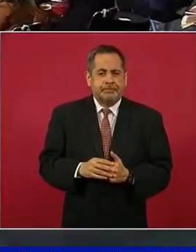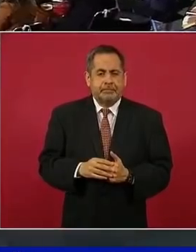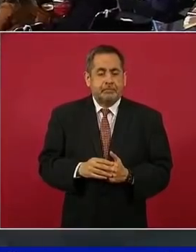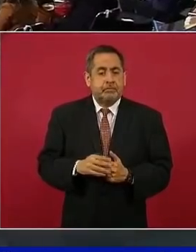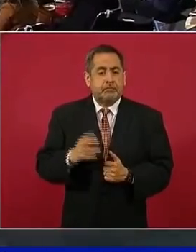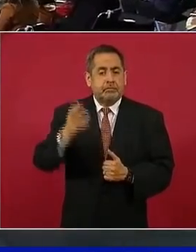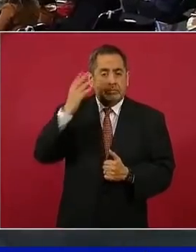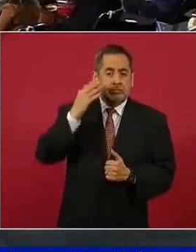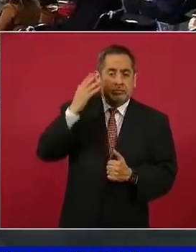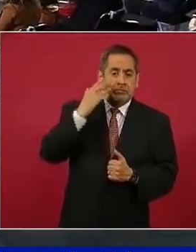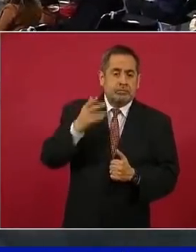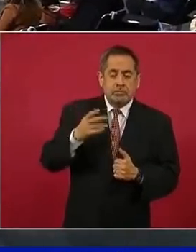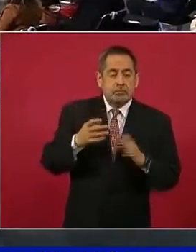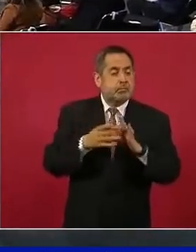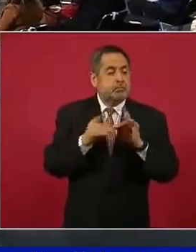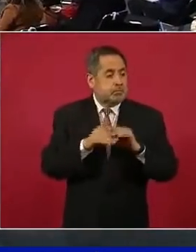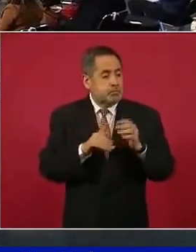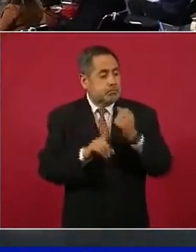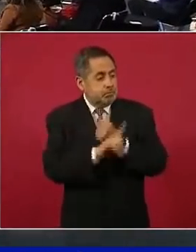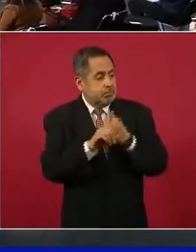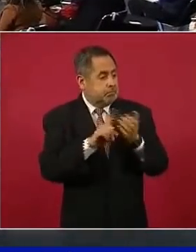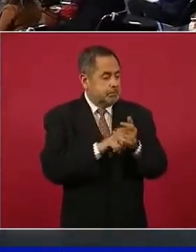contenido nada más el problema,